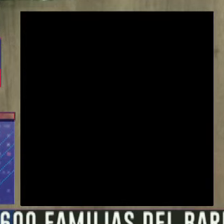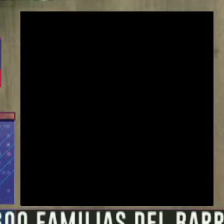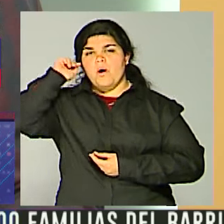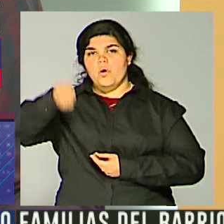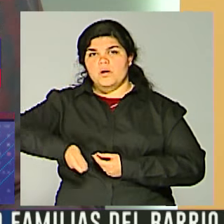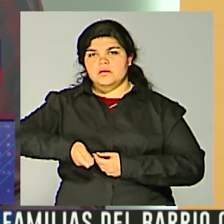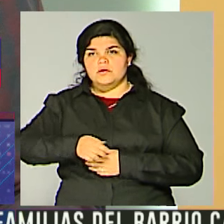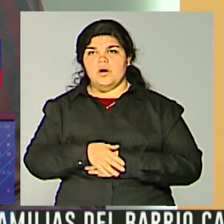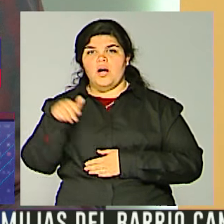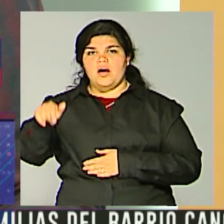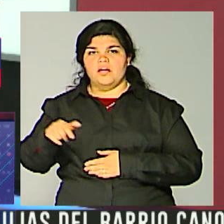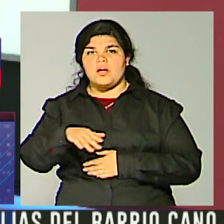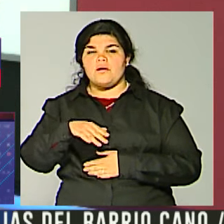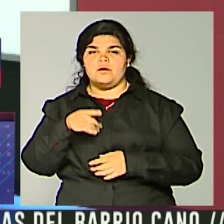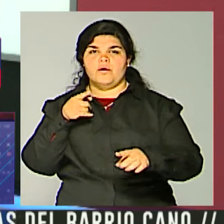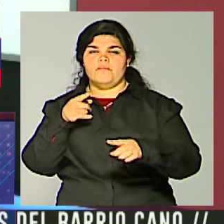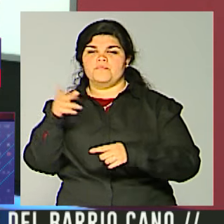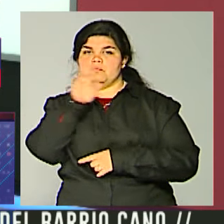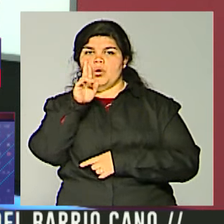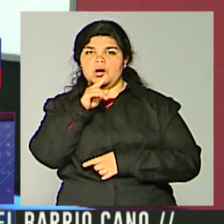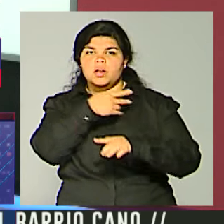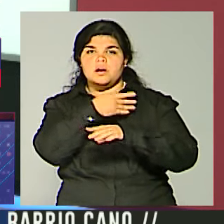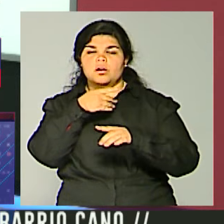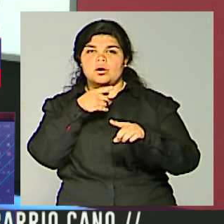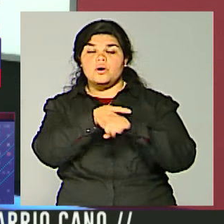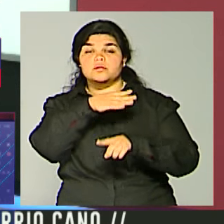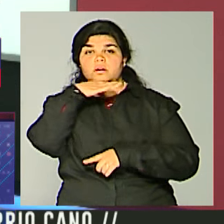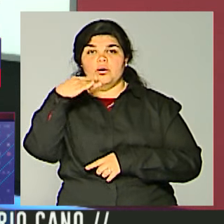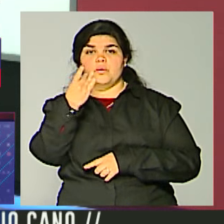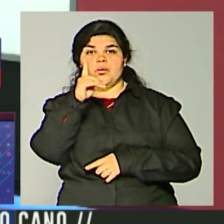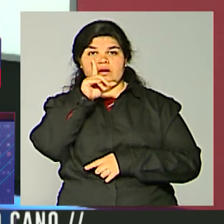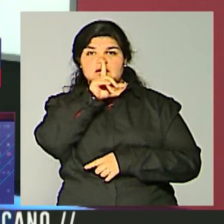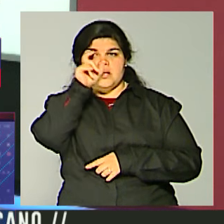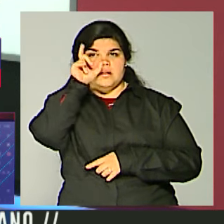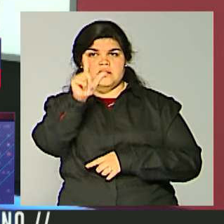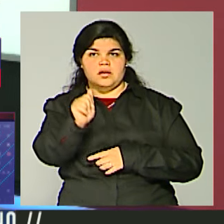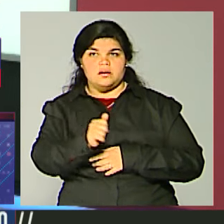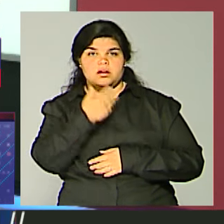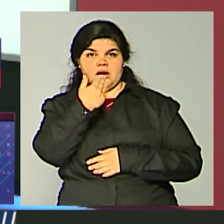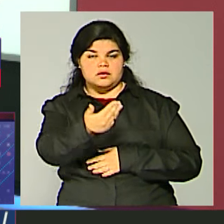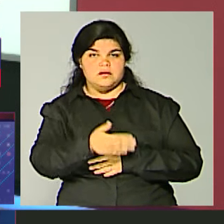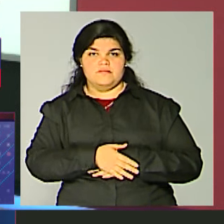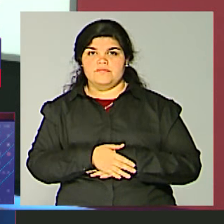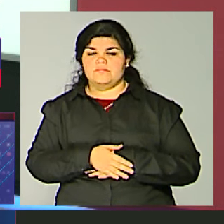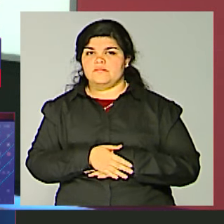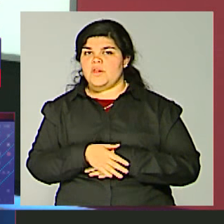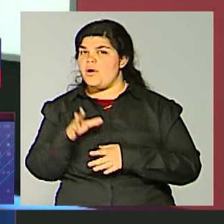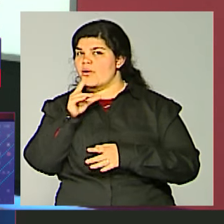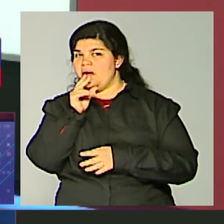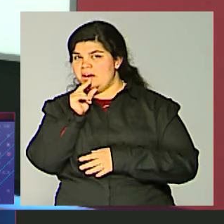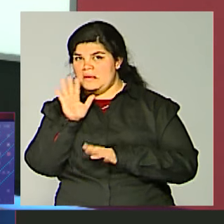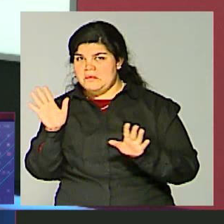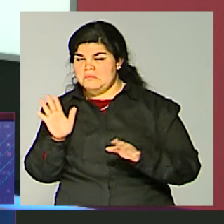contra Julieta Silva. Nosotros tomaremos contactos con vos nuevamente cuando sea necesario. Muchas gracias. Por favor, a sus órdenes.